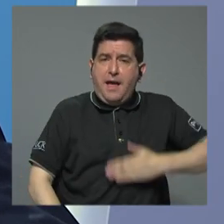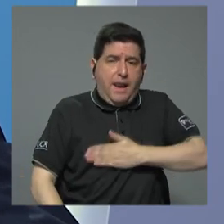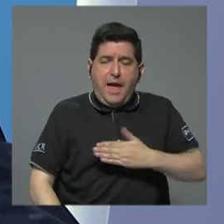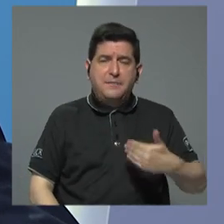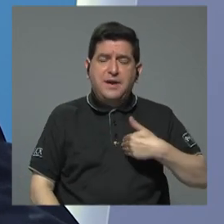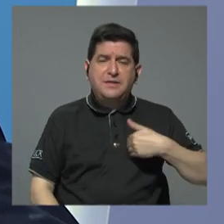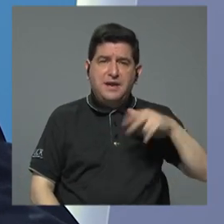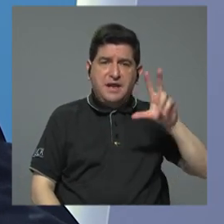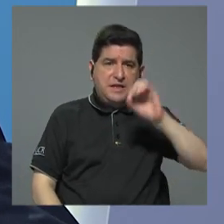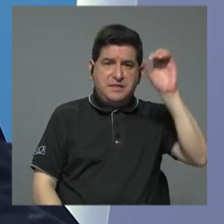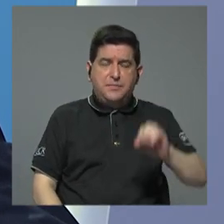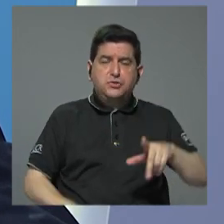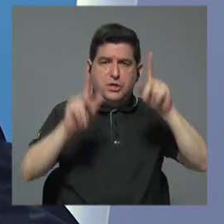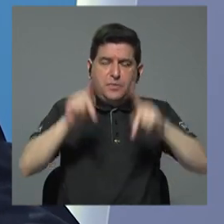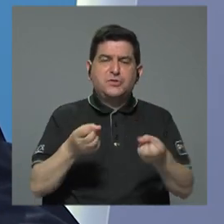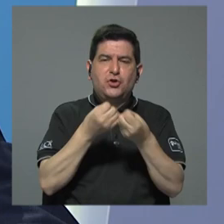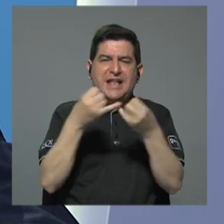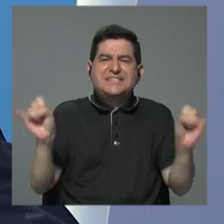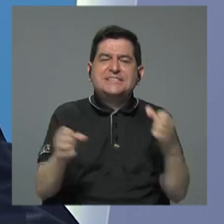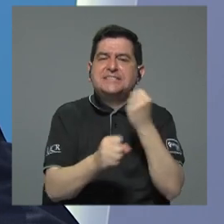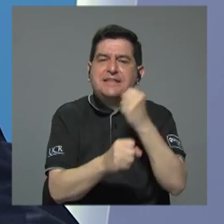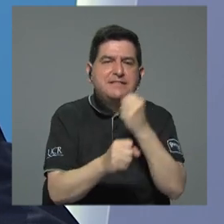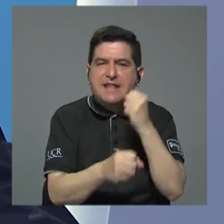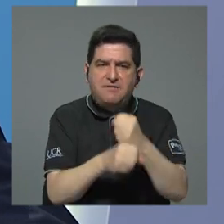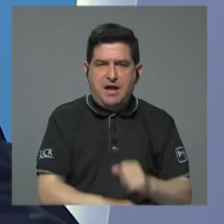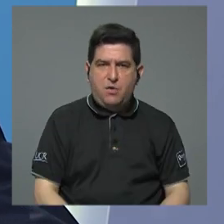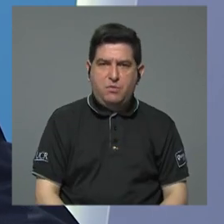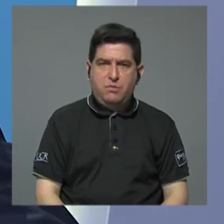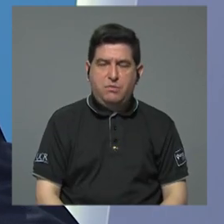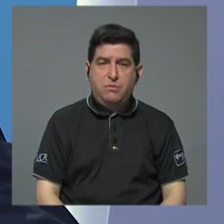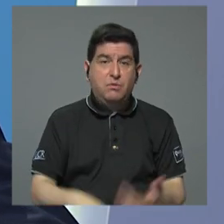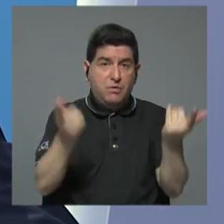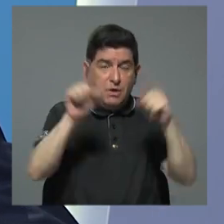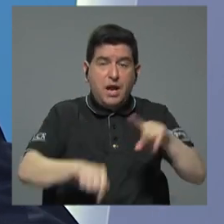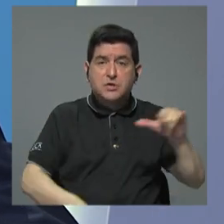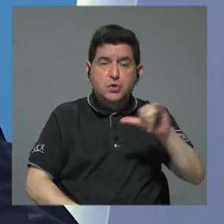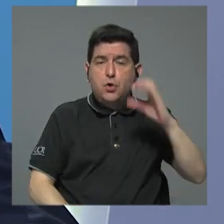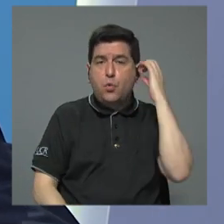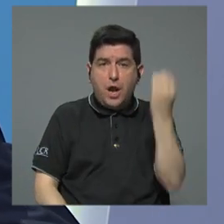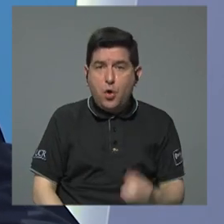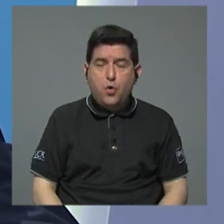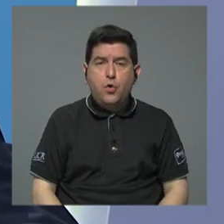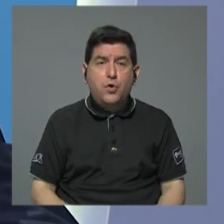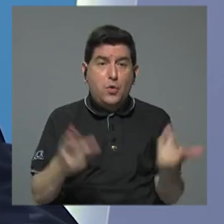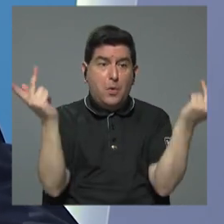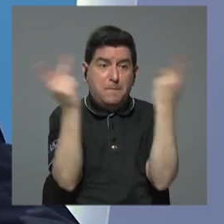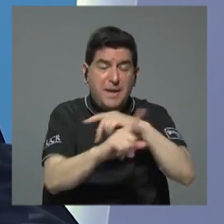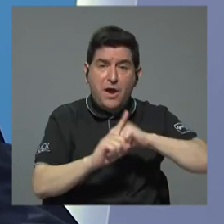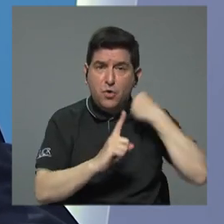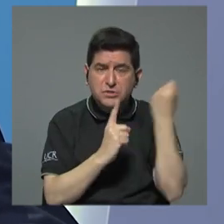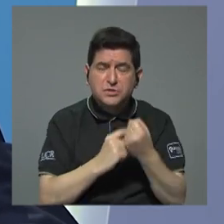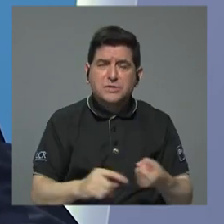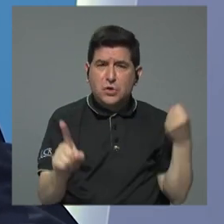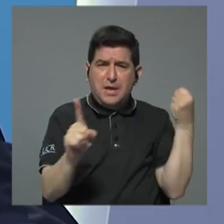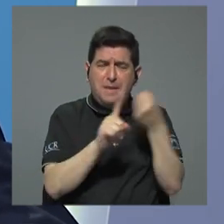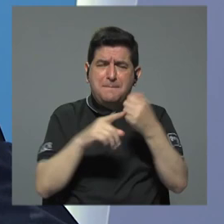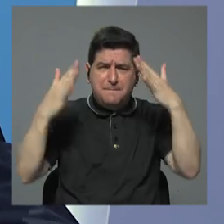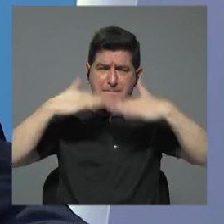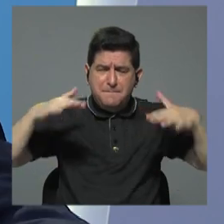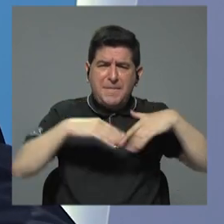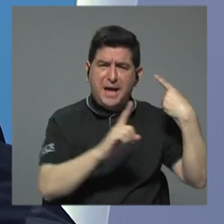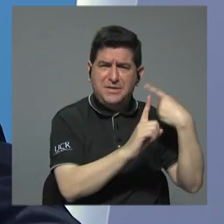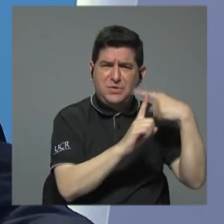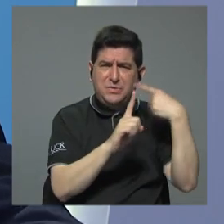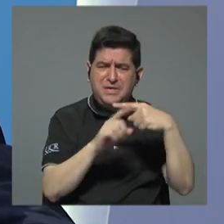un 30% de gente en desempleo, y es como el mismo caso del oro. Lo más criminal es lo que está pasando, el impacto ambiental en Cruzitas es